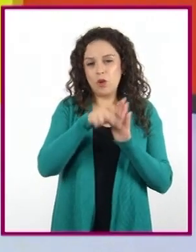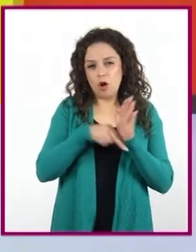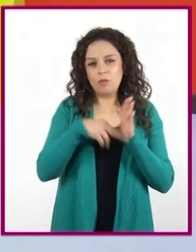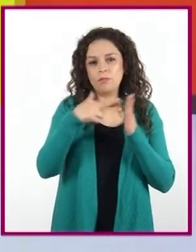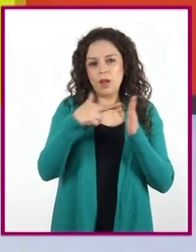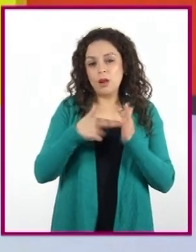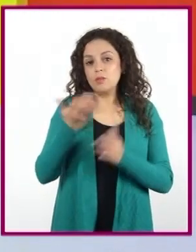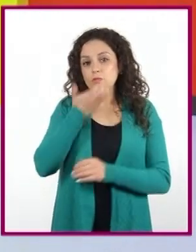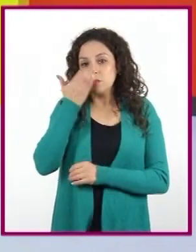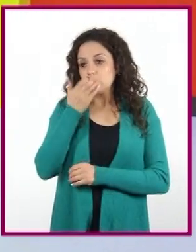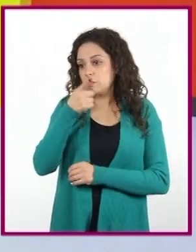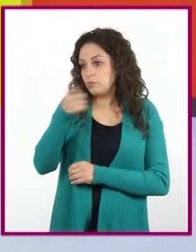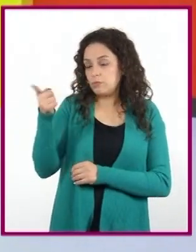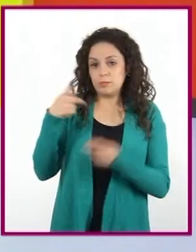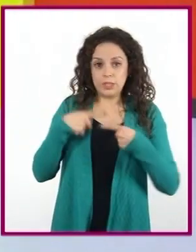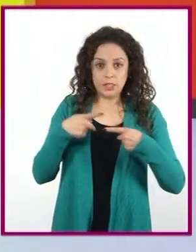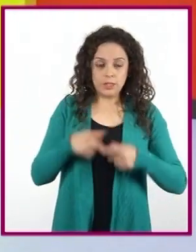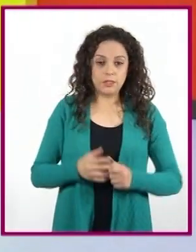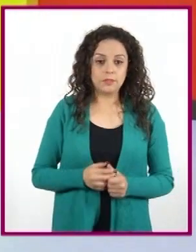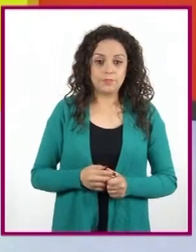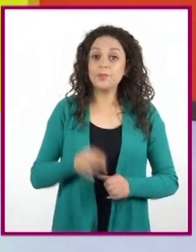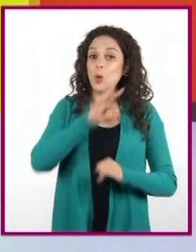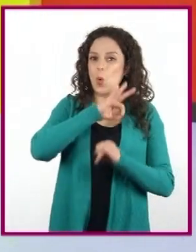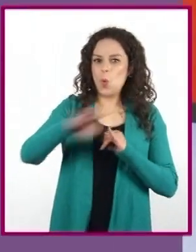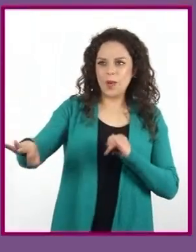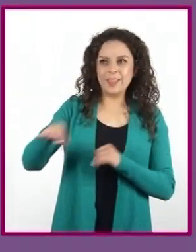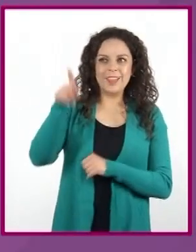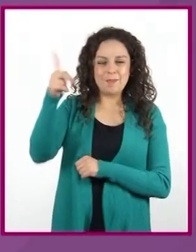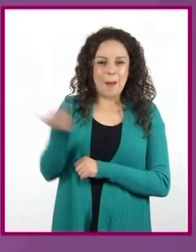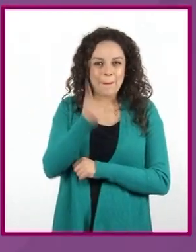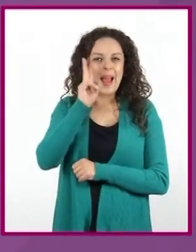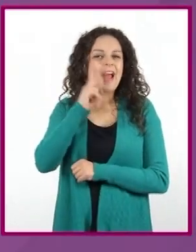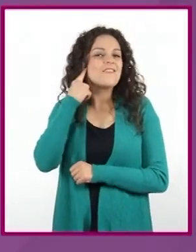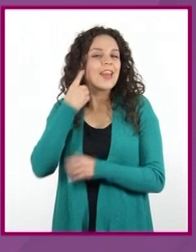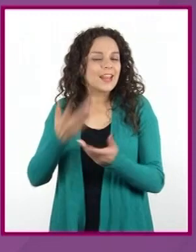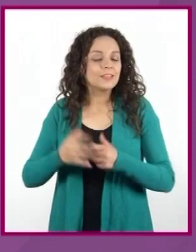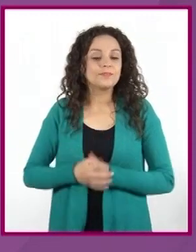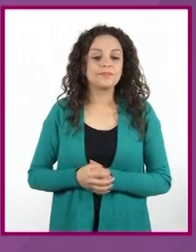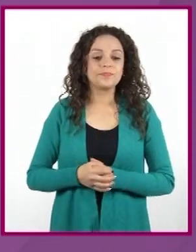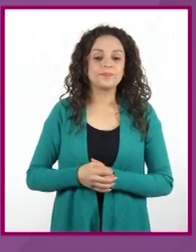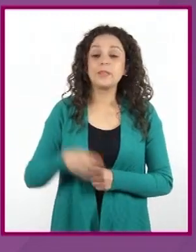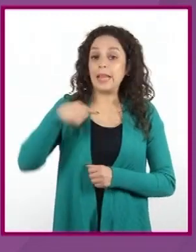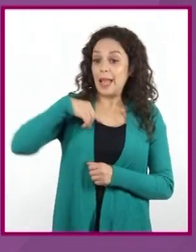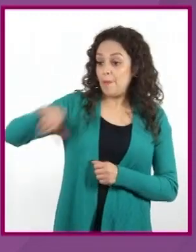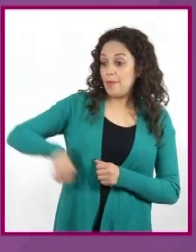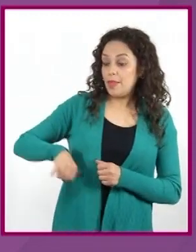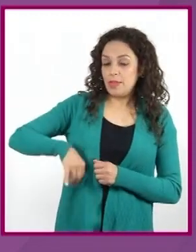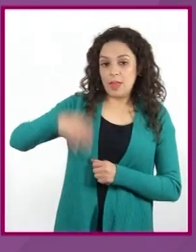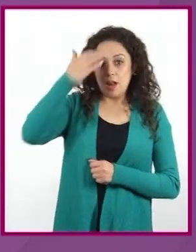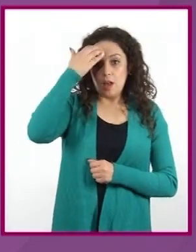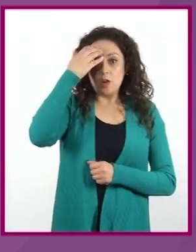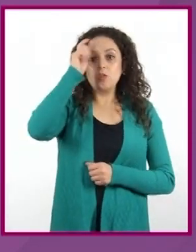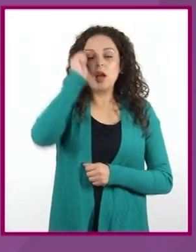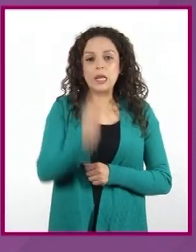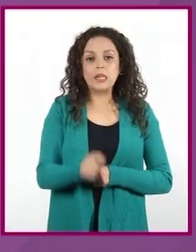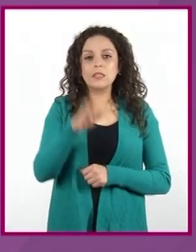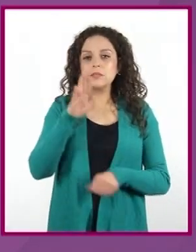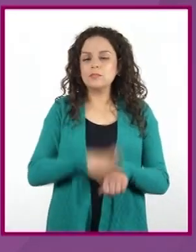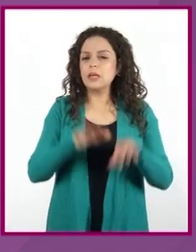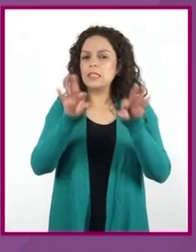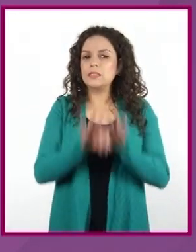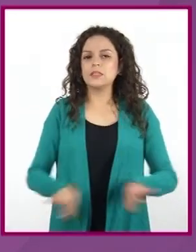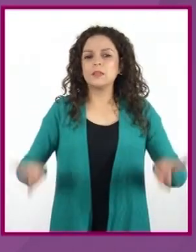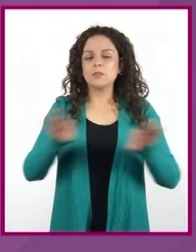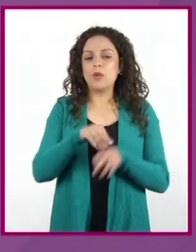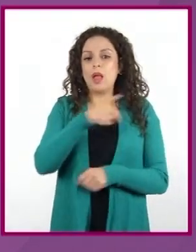Muy bien. Escuchemos una última pregunta. Me interesa conocer qué elementos fundamentales debe